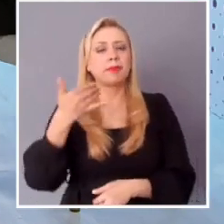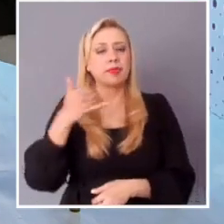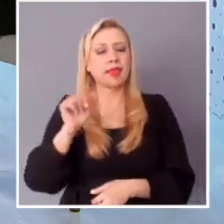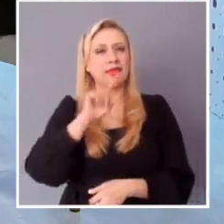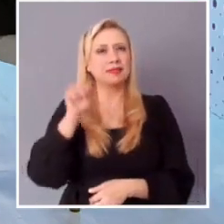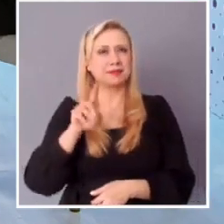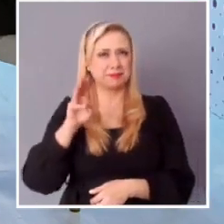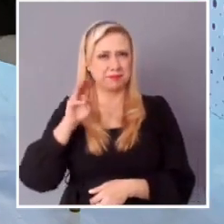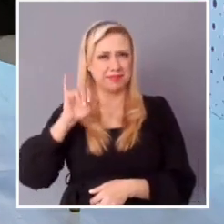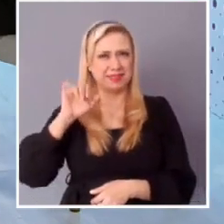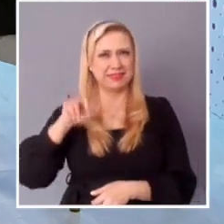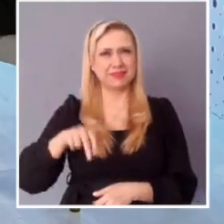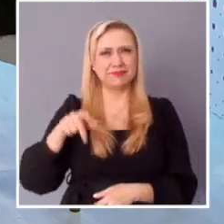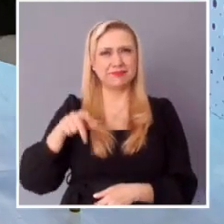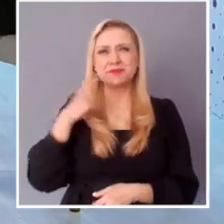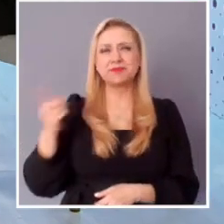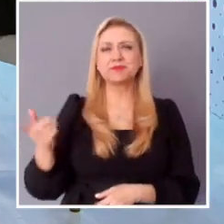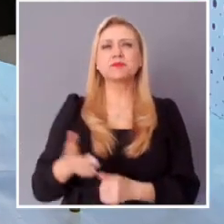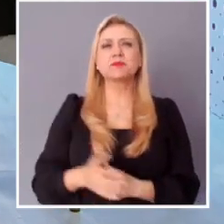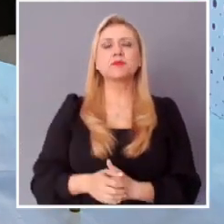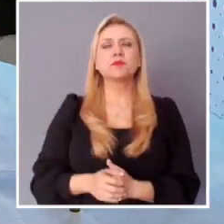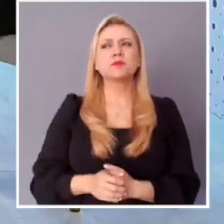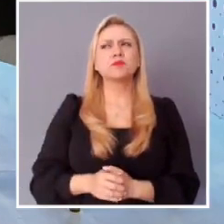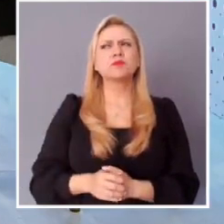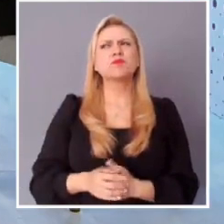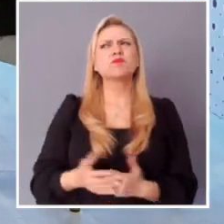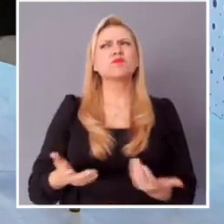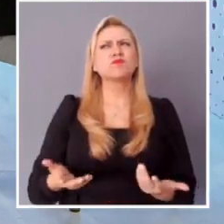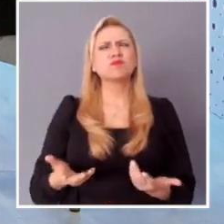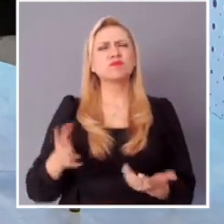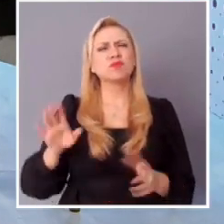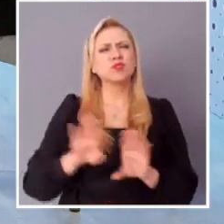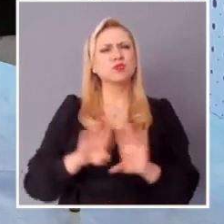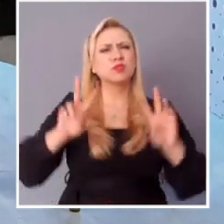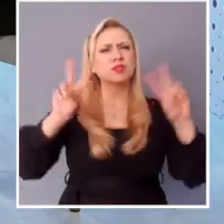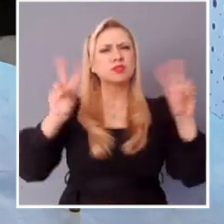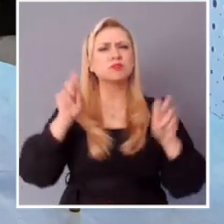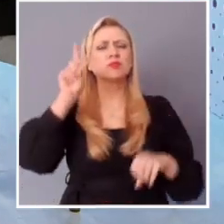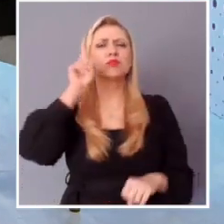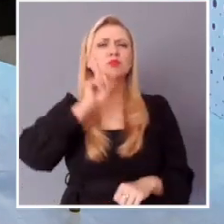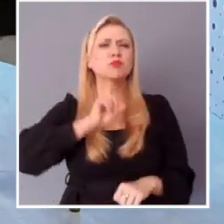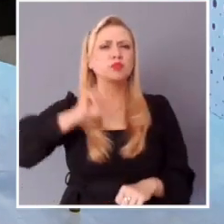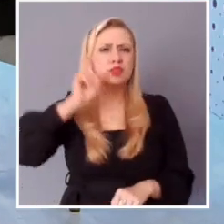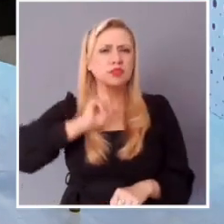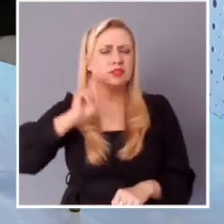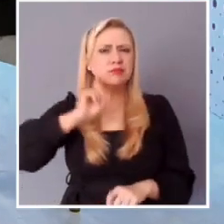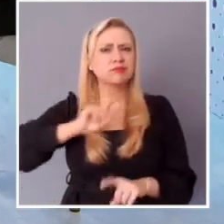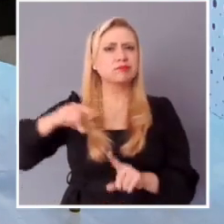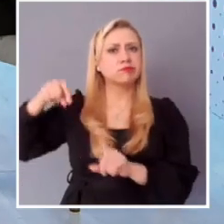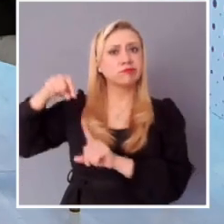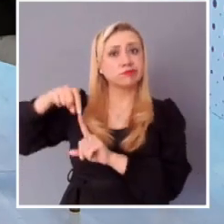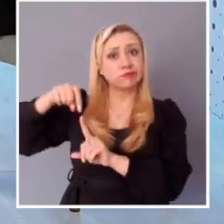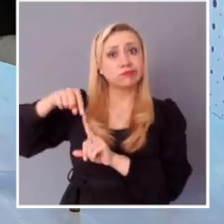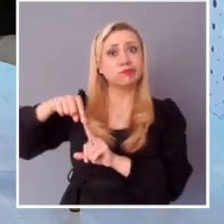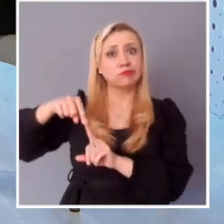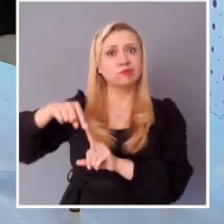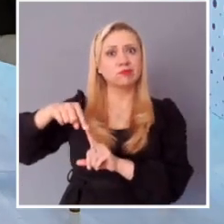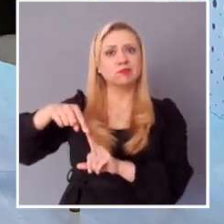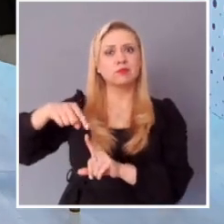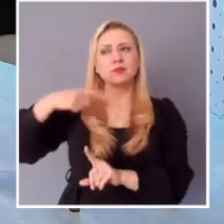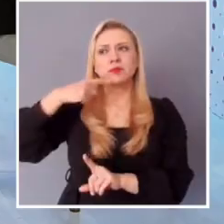niños y adolescentes. En la pandemia, otro tema es el de las mujeres, de su situación particular. De hecho, ya lo había adelantado también